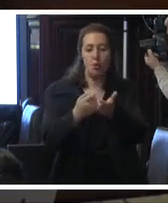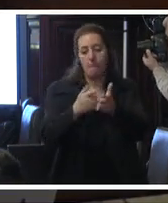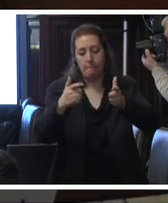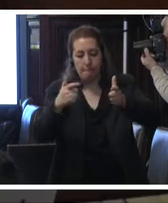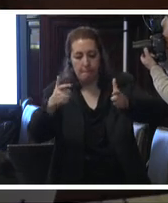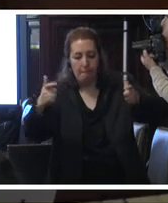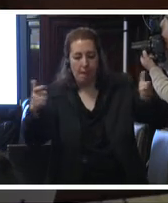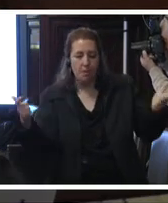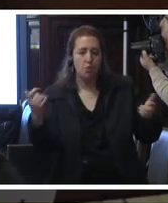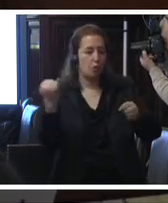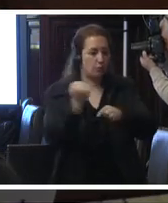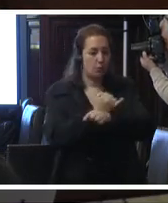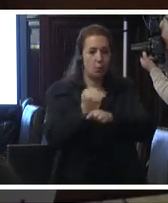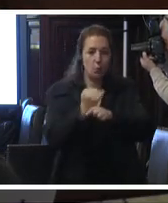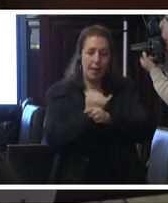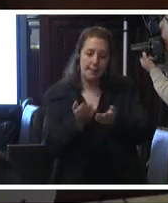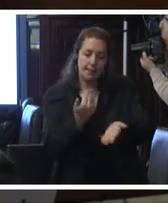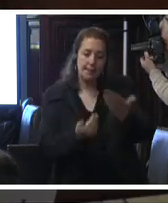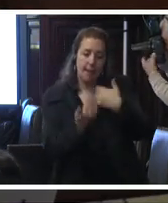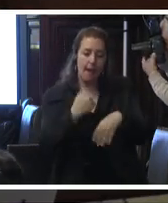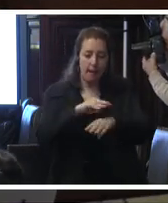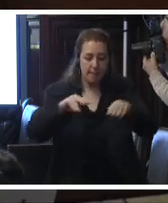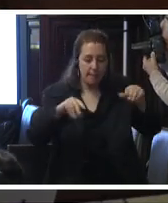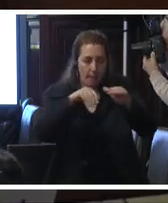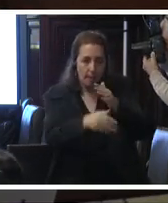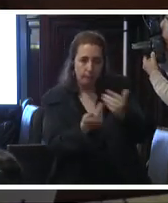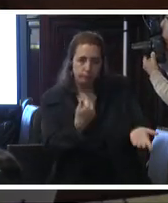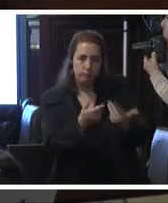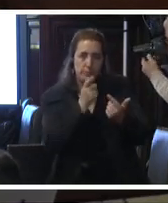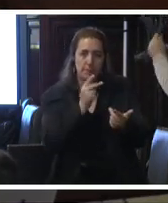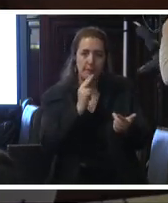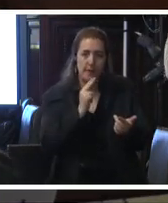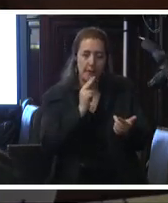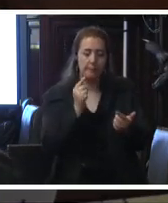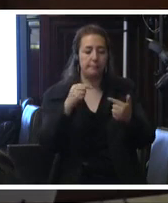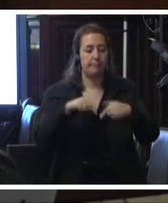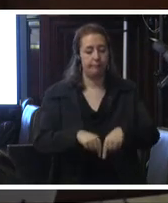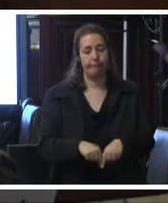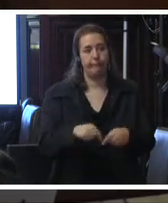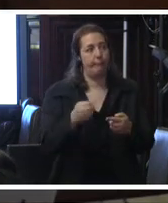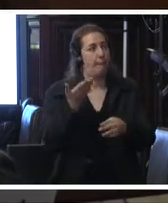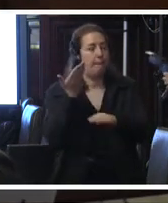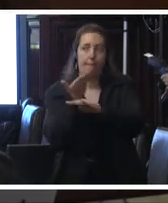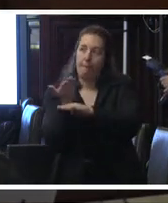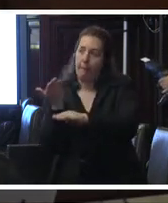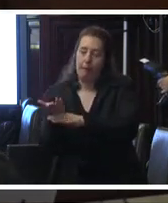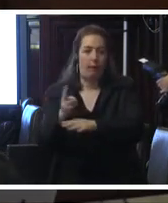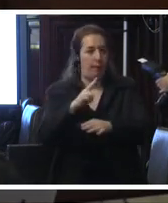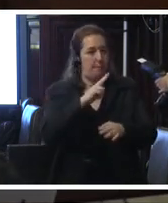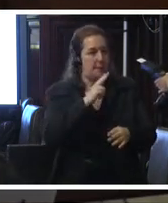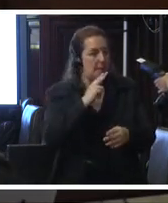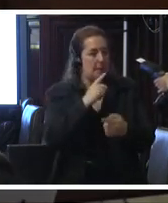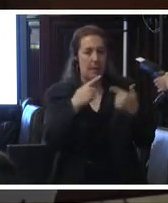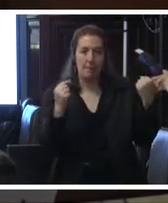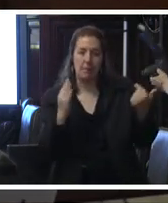de industrias extractivas. Eso por una serie de demandas de materias primas como minería,